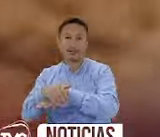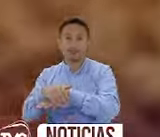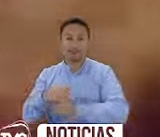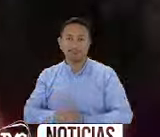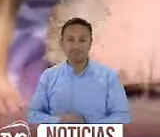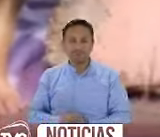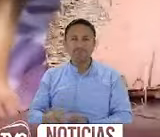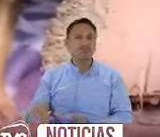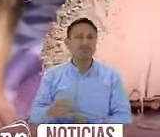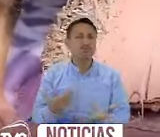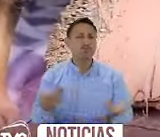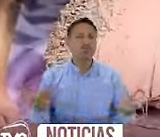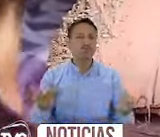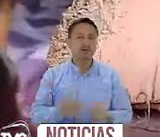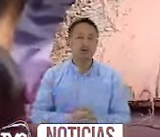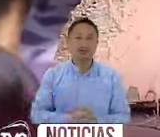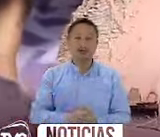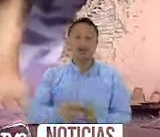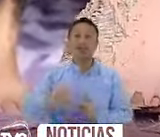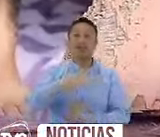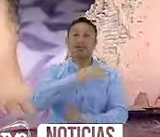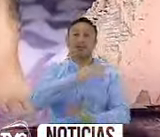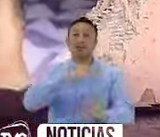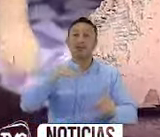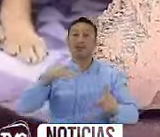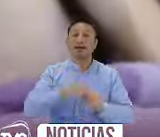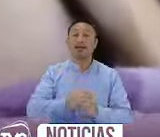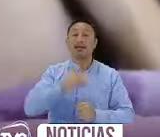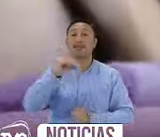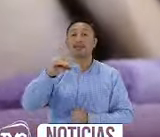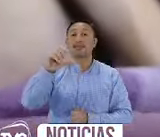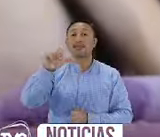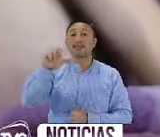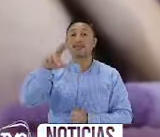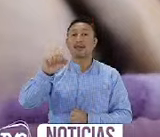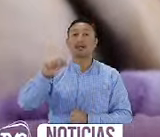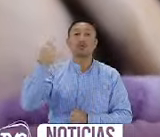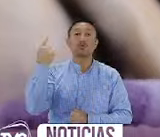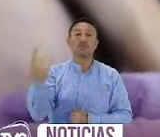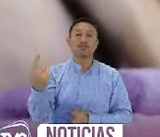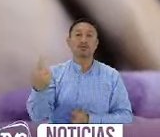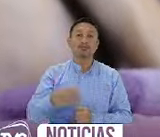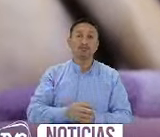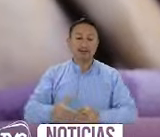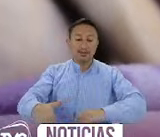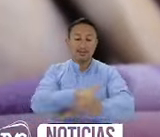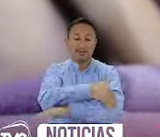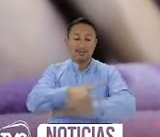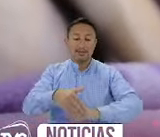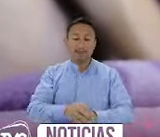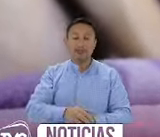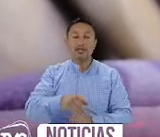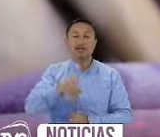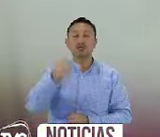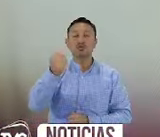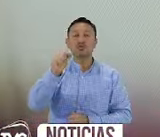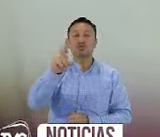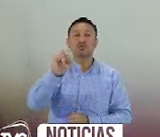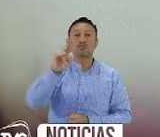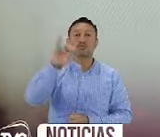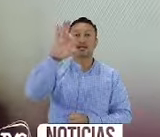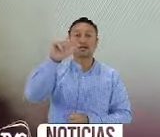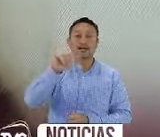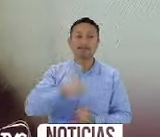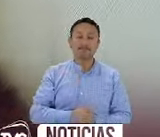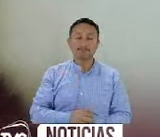llevará a cabo en el Parque de la Damer 1, ubicado en las calles Joaquín Sumaita y Manuel Lisa